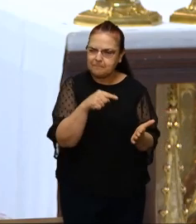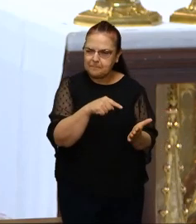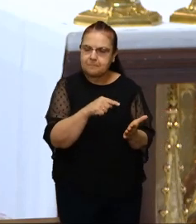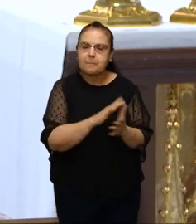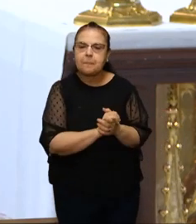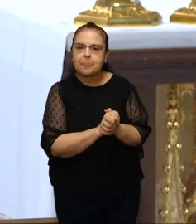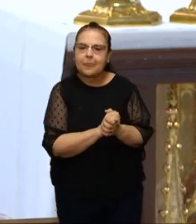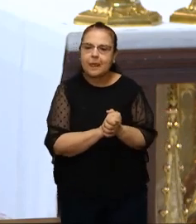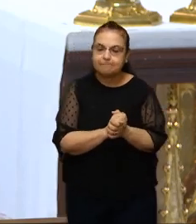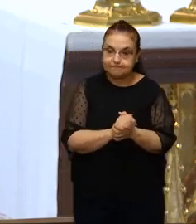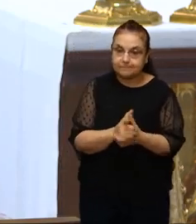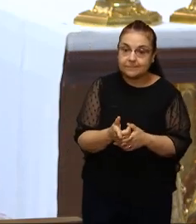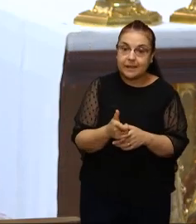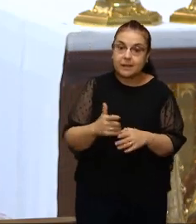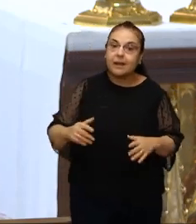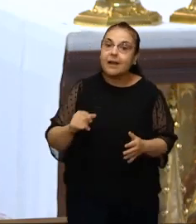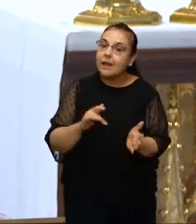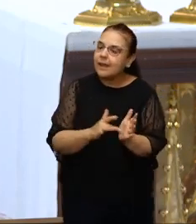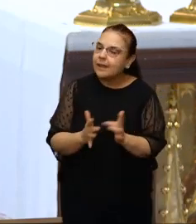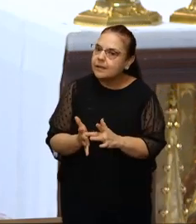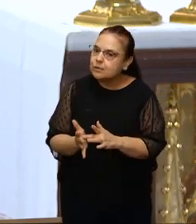Evangelio en el cual Jesús